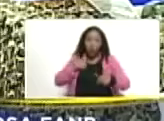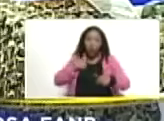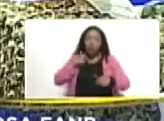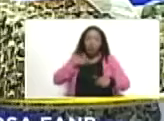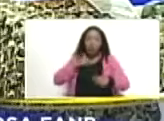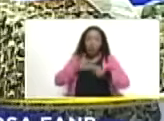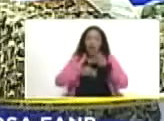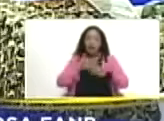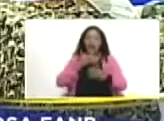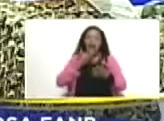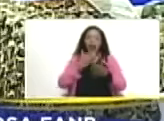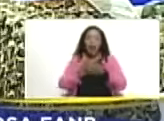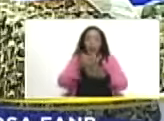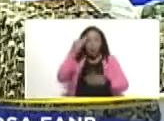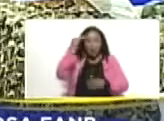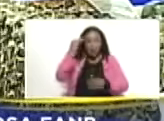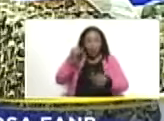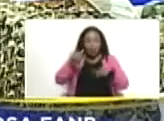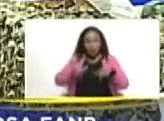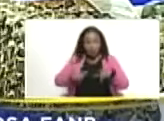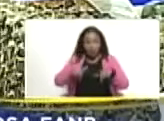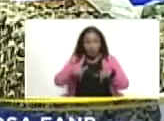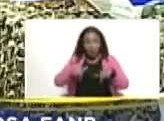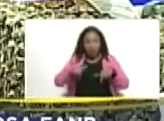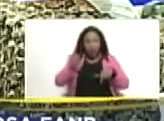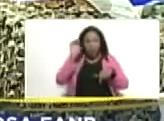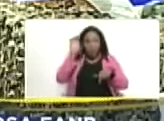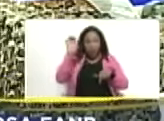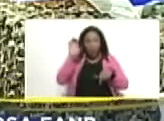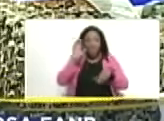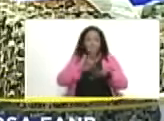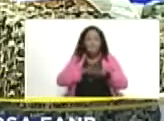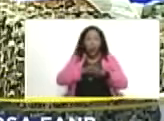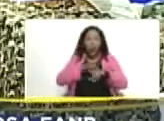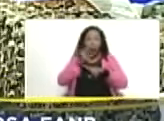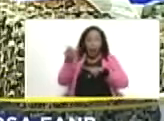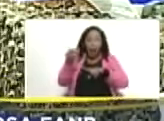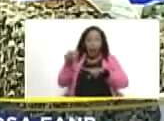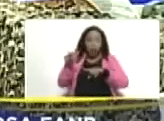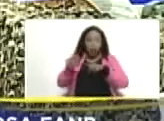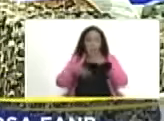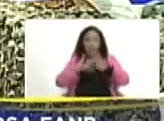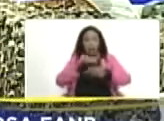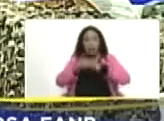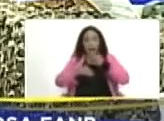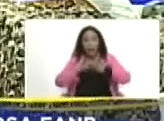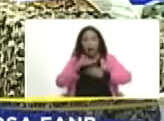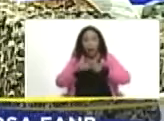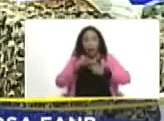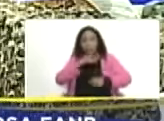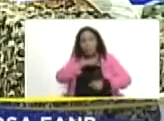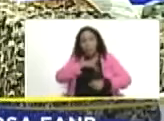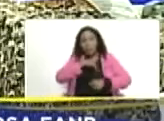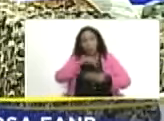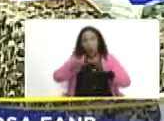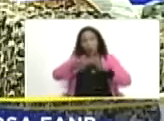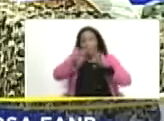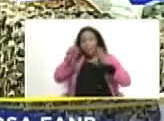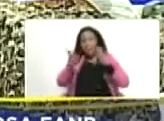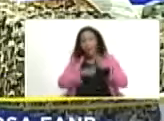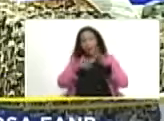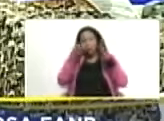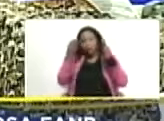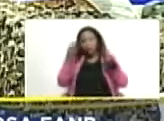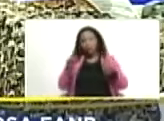agradecerle a los militares de nuestra patria por haber llevado a una misión totalmente